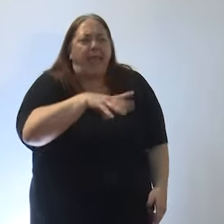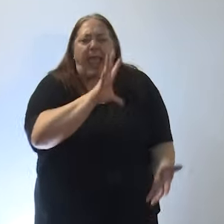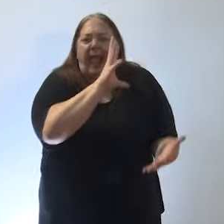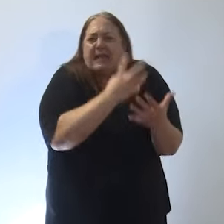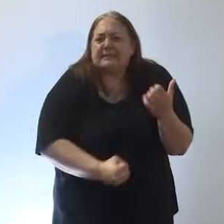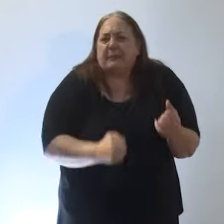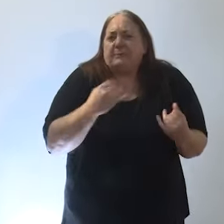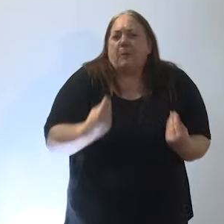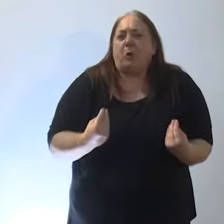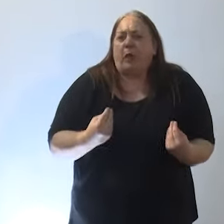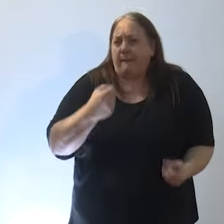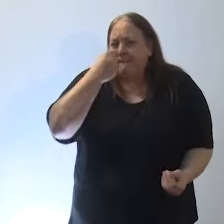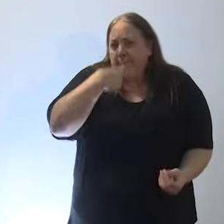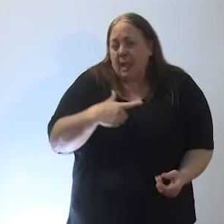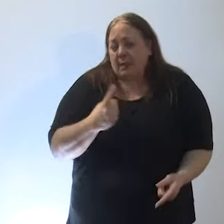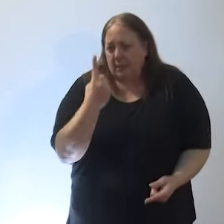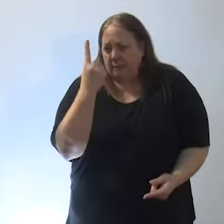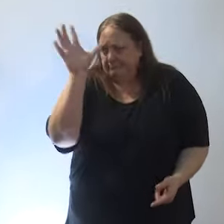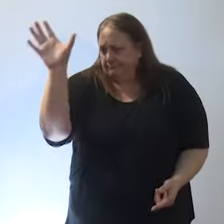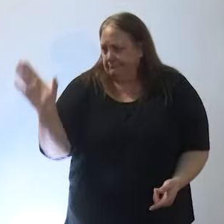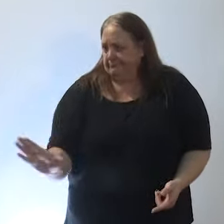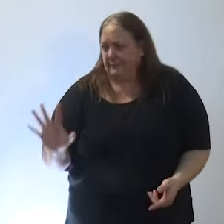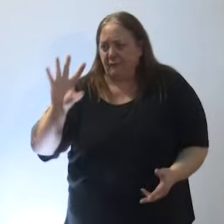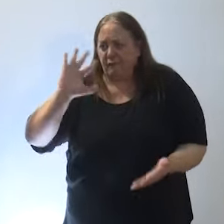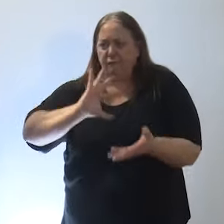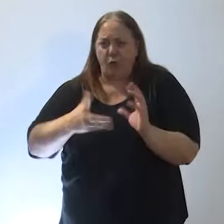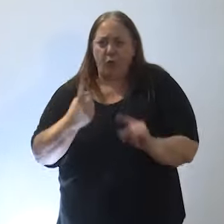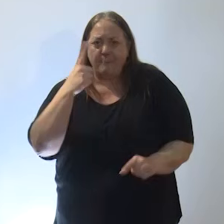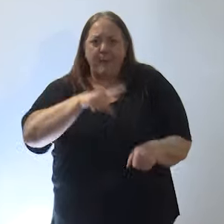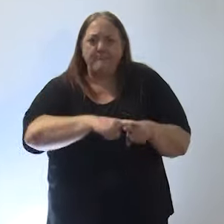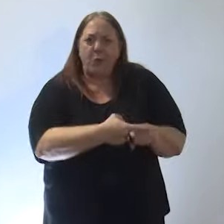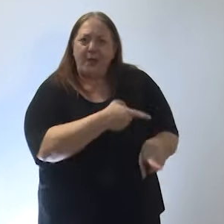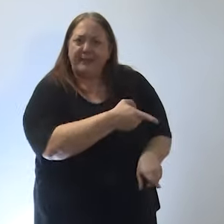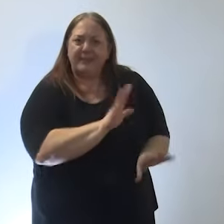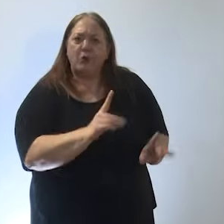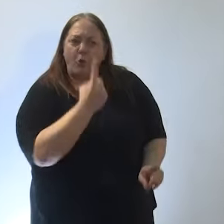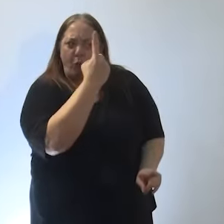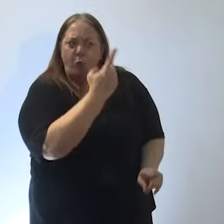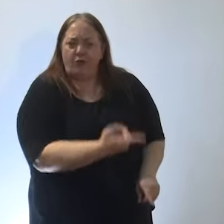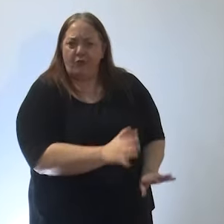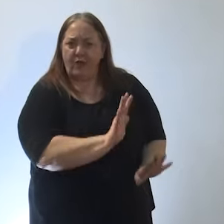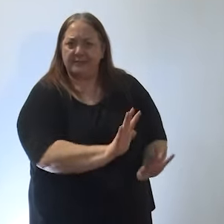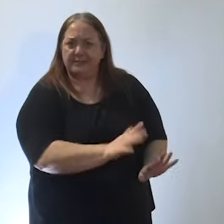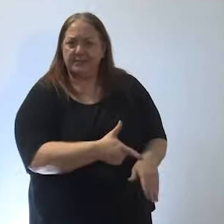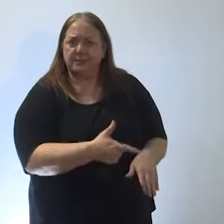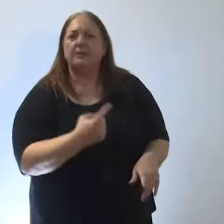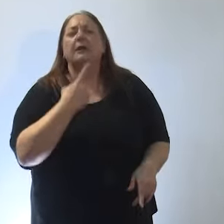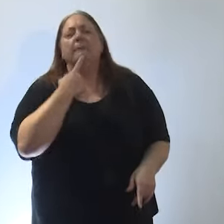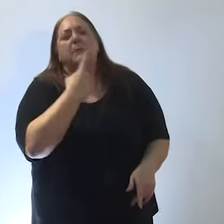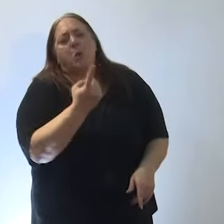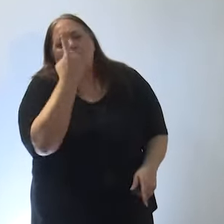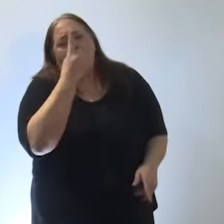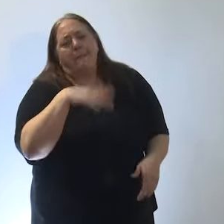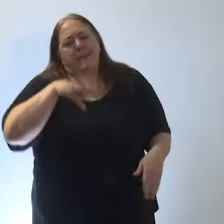ma Era uno de los que este y otra cosa por ahí una pregunta más